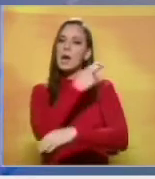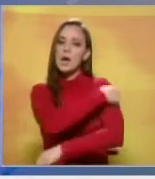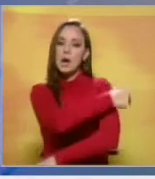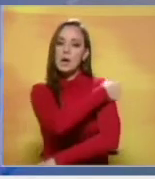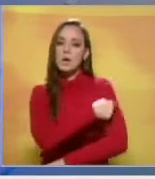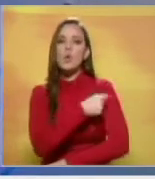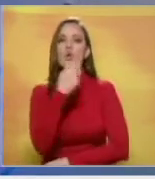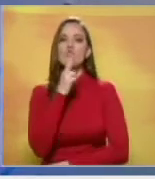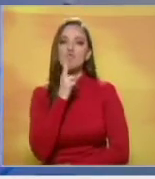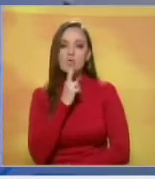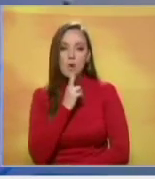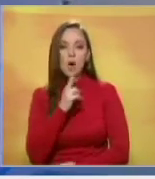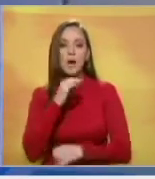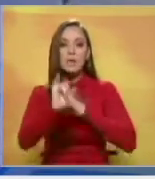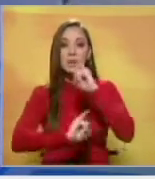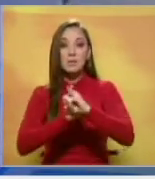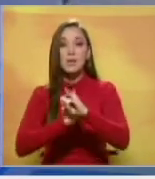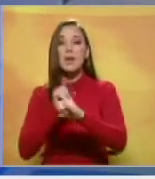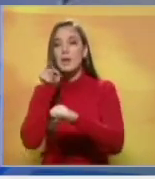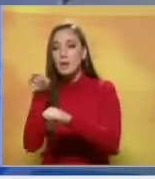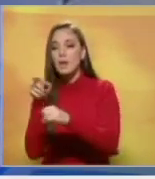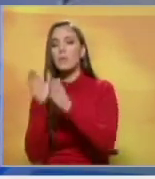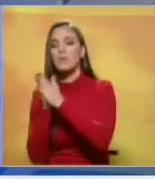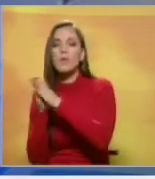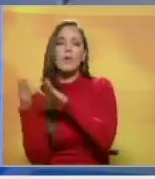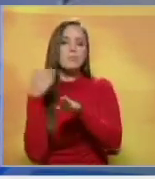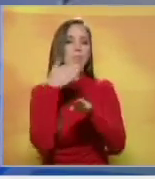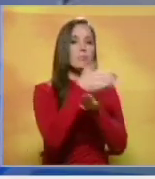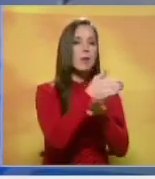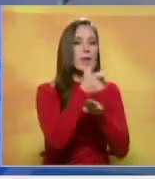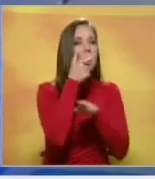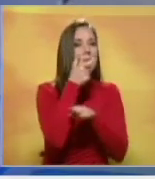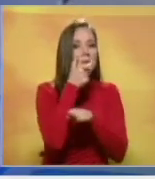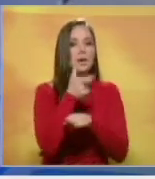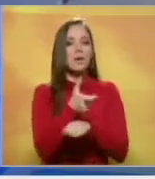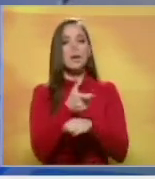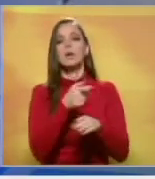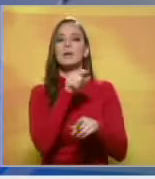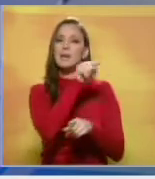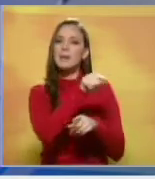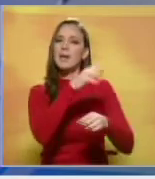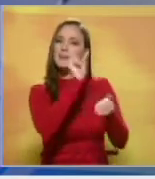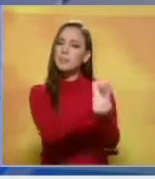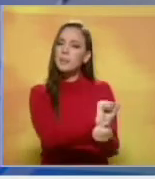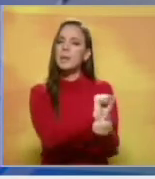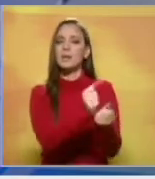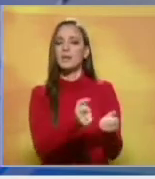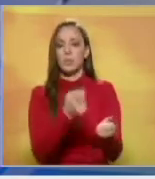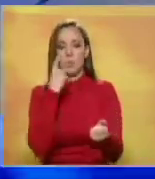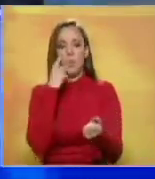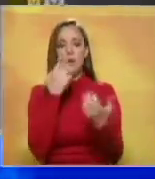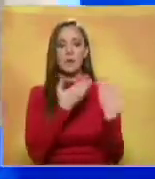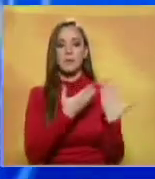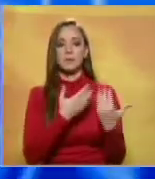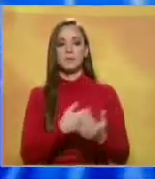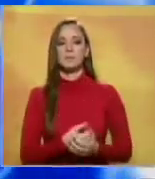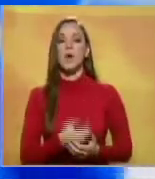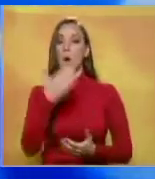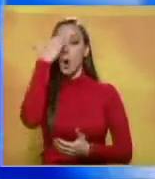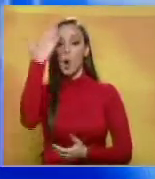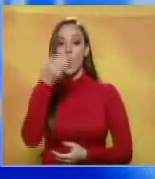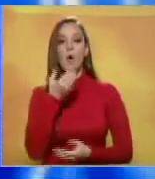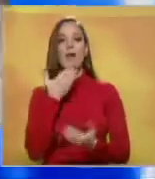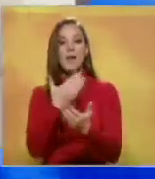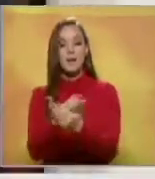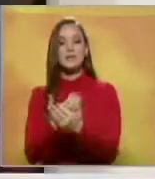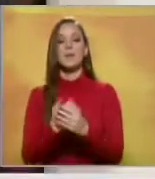que este organismo visite a estos jóvenes detenidos en el helicoide santiago gutiérrez nos trae el reporte hola muchísimas